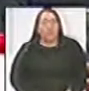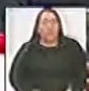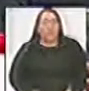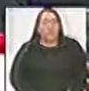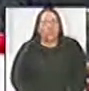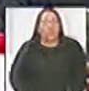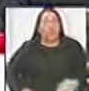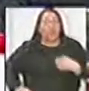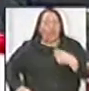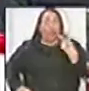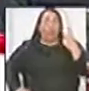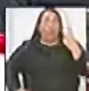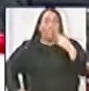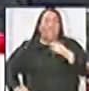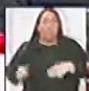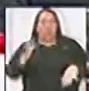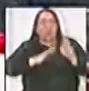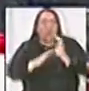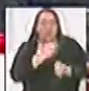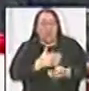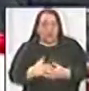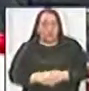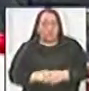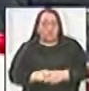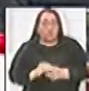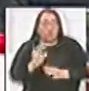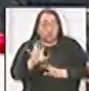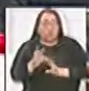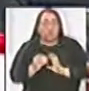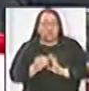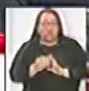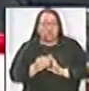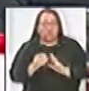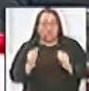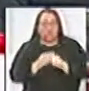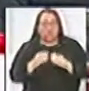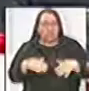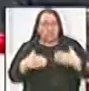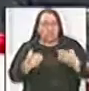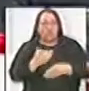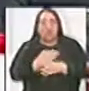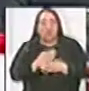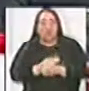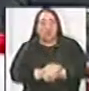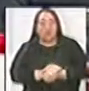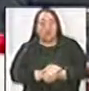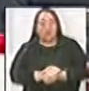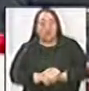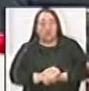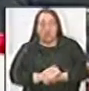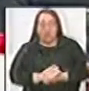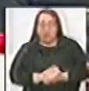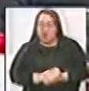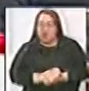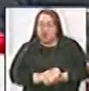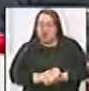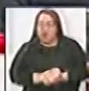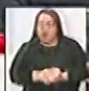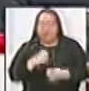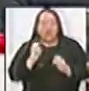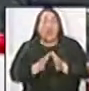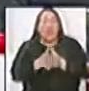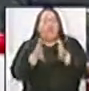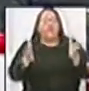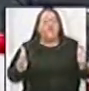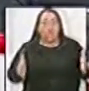tengo dos preocupaciones, presidente. Se incorporan la posibilidad de mecanismos de O por I, es decir, ampliar